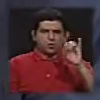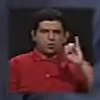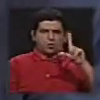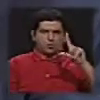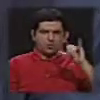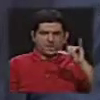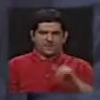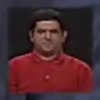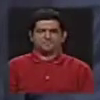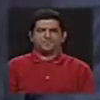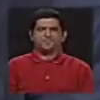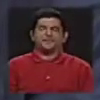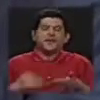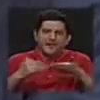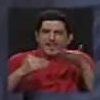como la